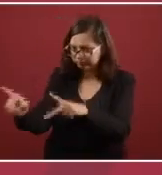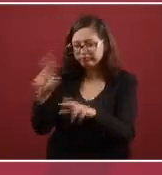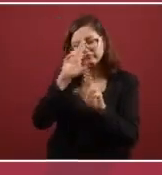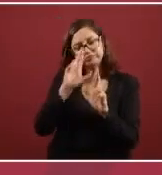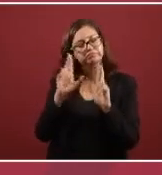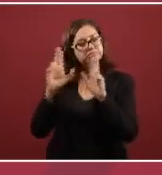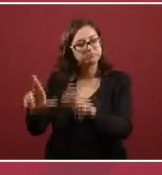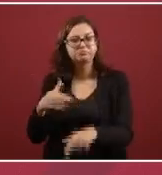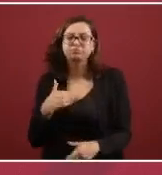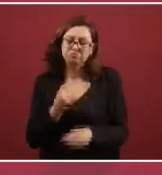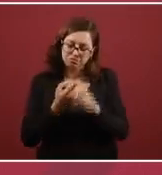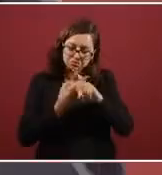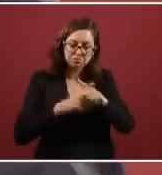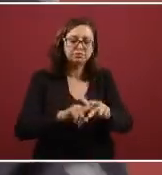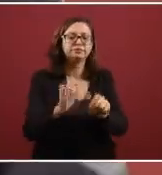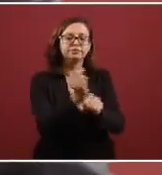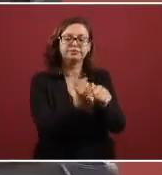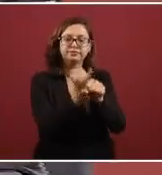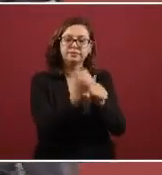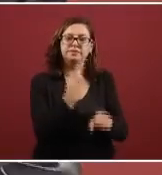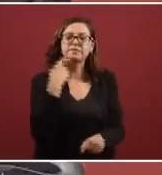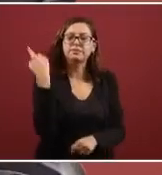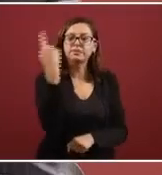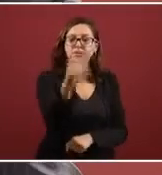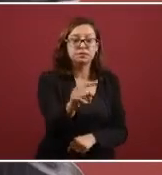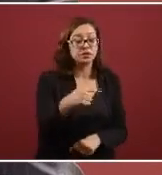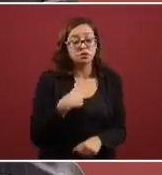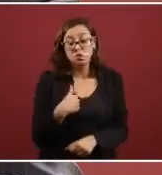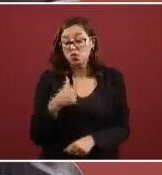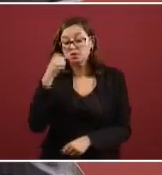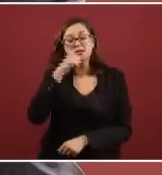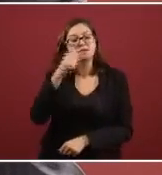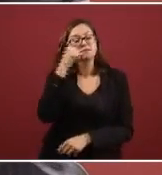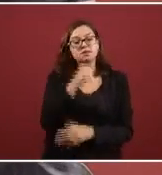Mi postura fue desde el principio